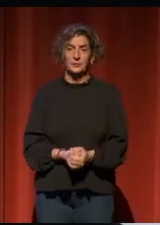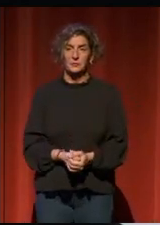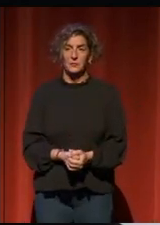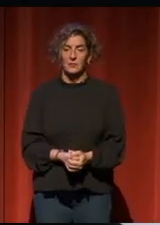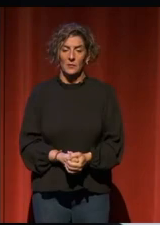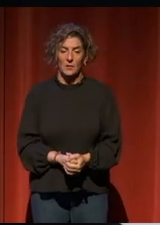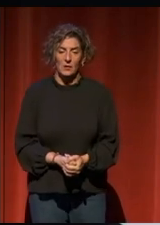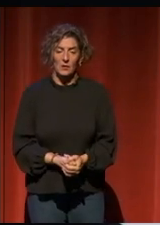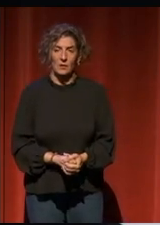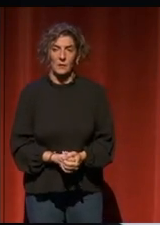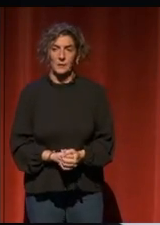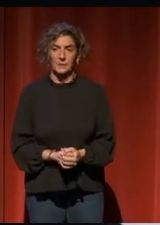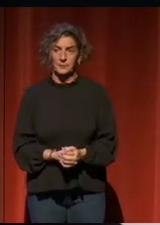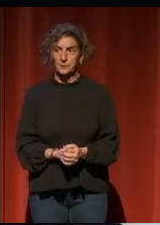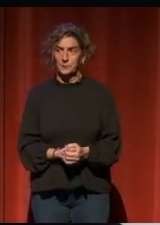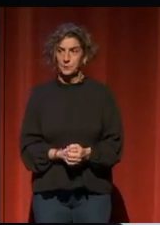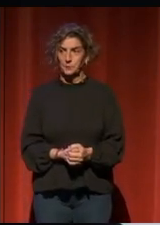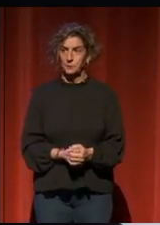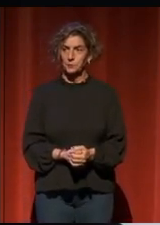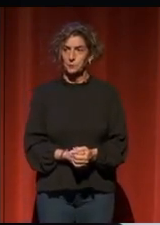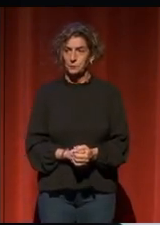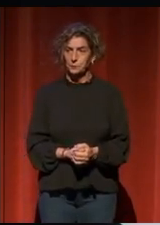Es verdad lo que les voy a decir.